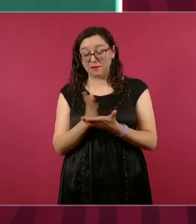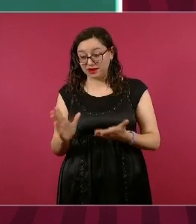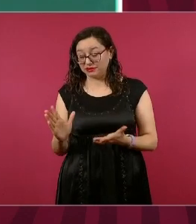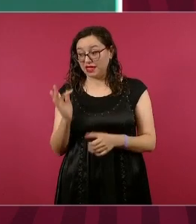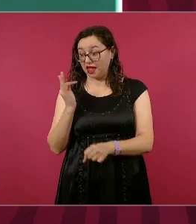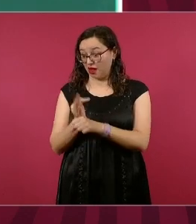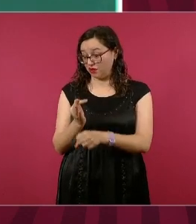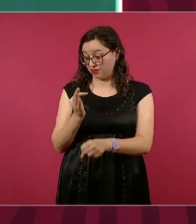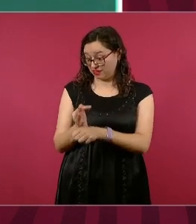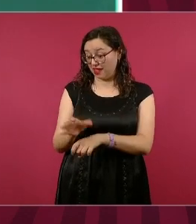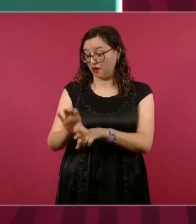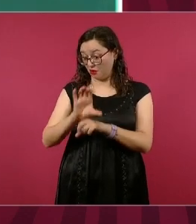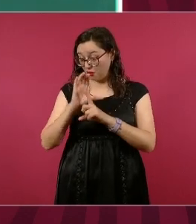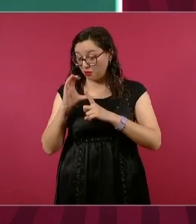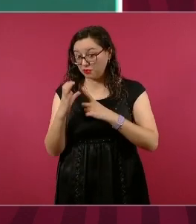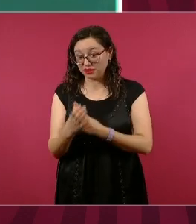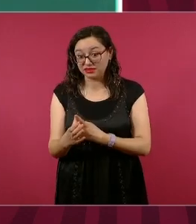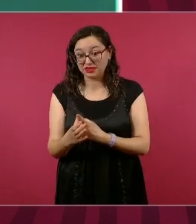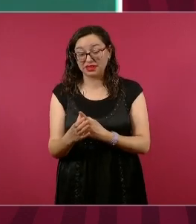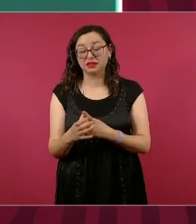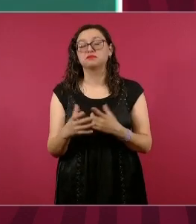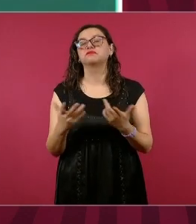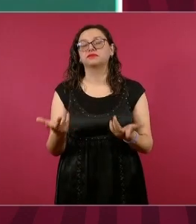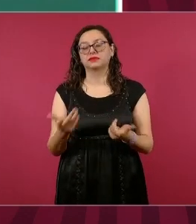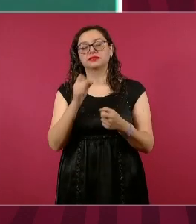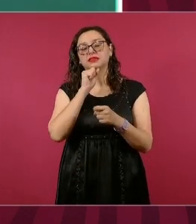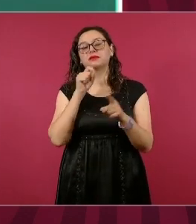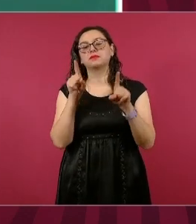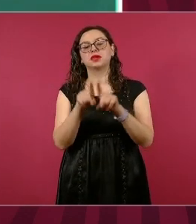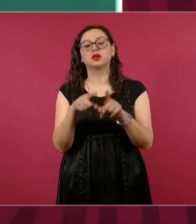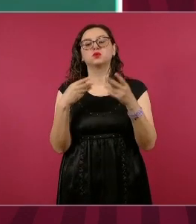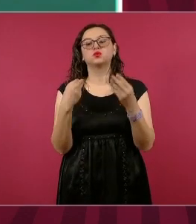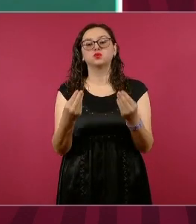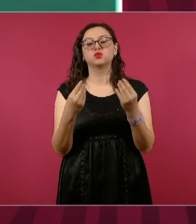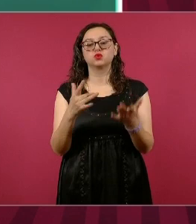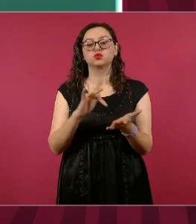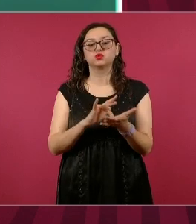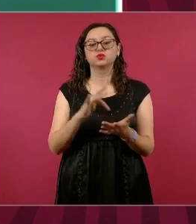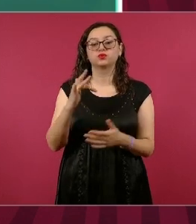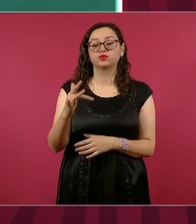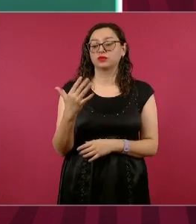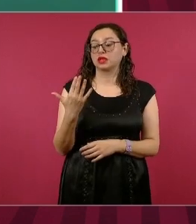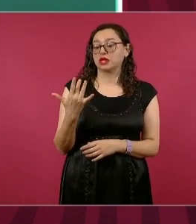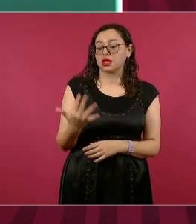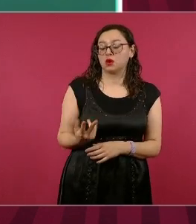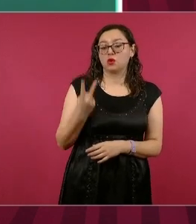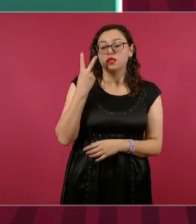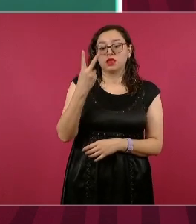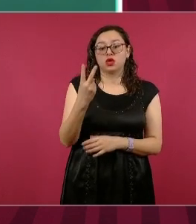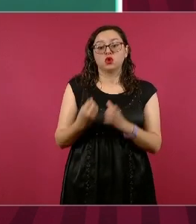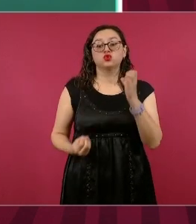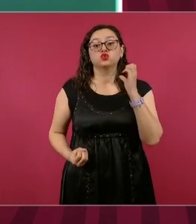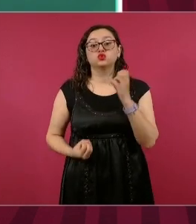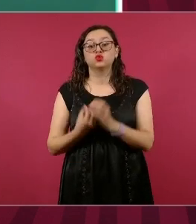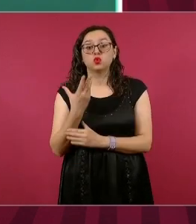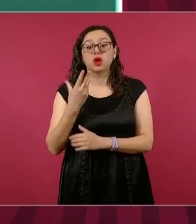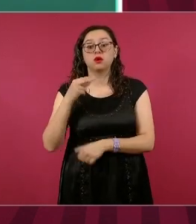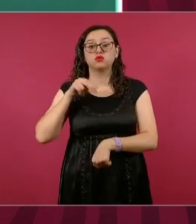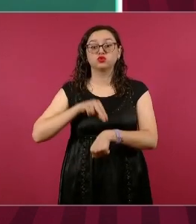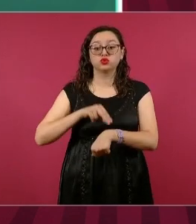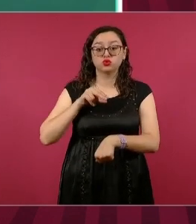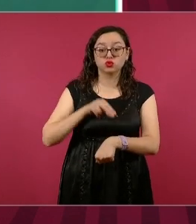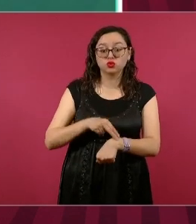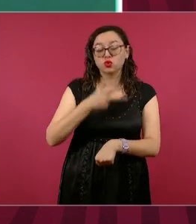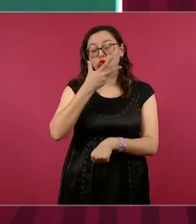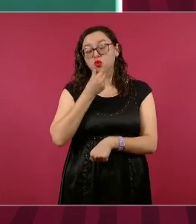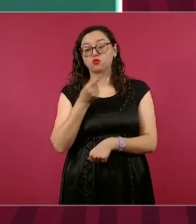bienestar, especialmente agradecidas con su gobierno por la incorporación de 52 nuevas médicas y médicos